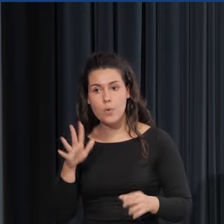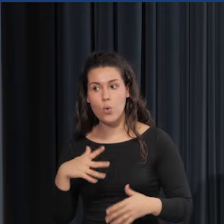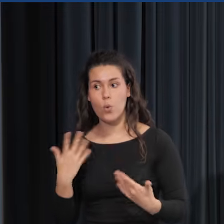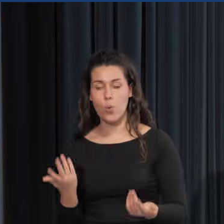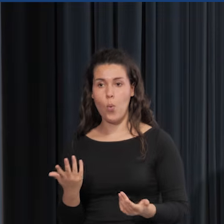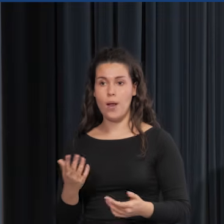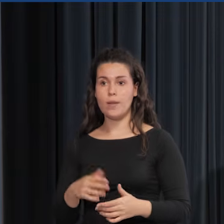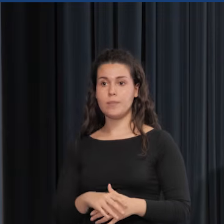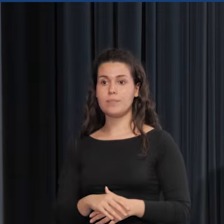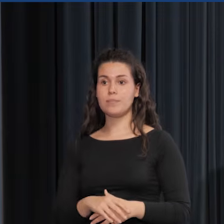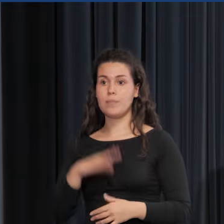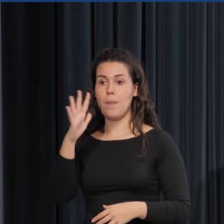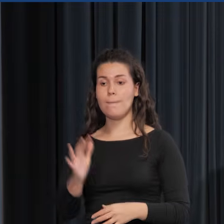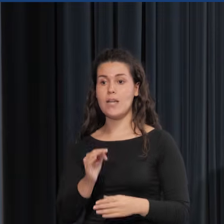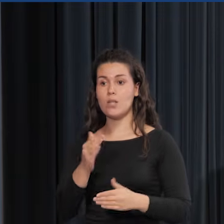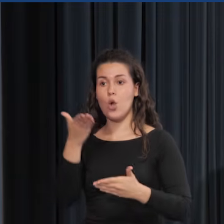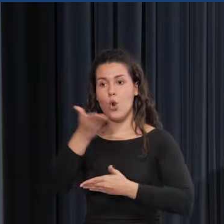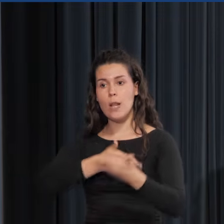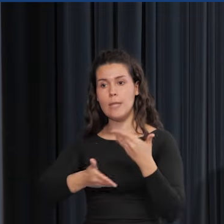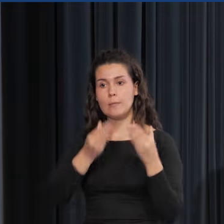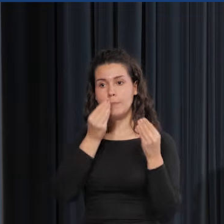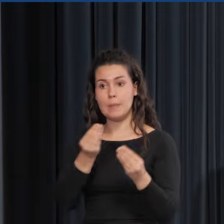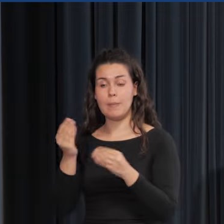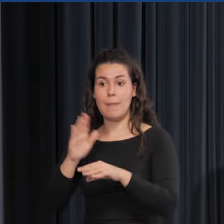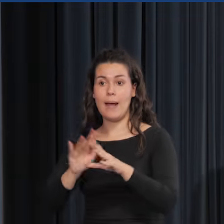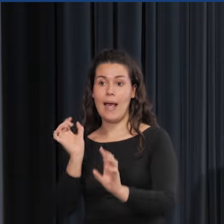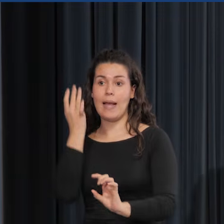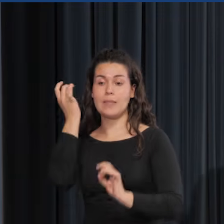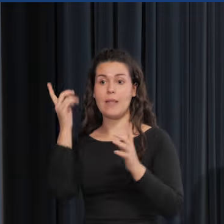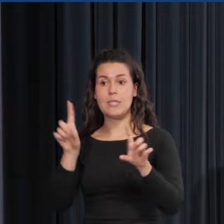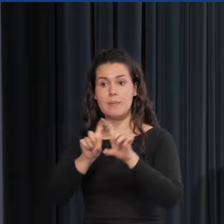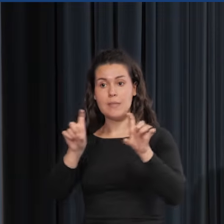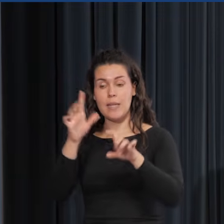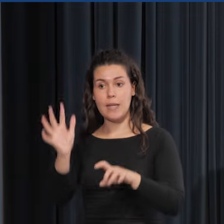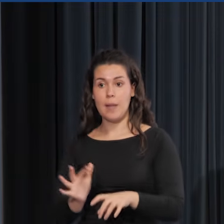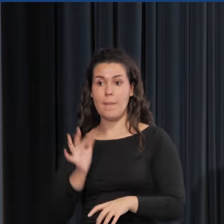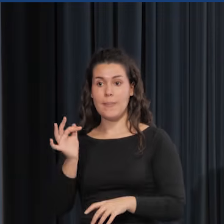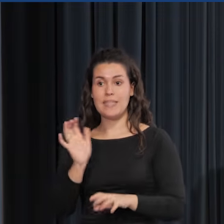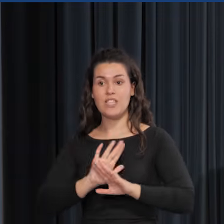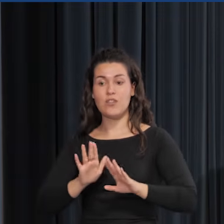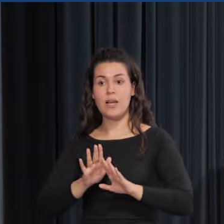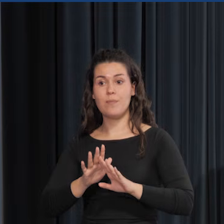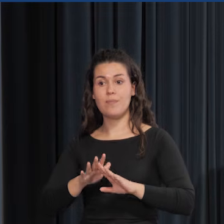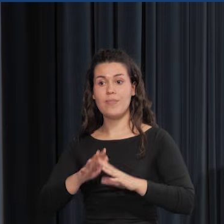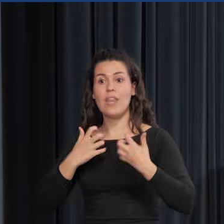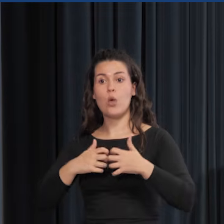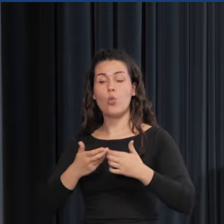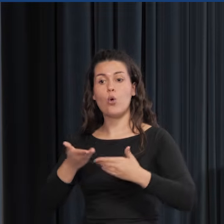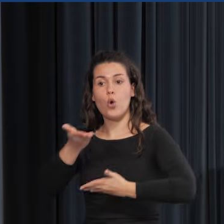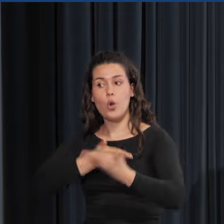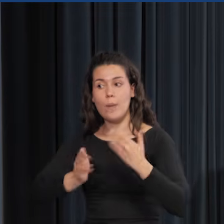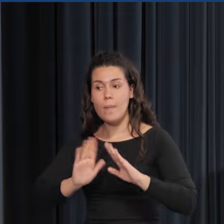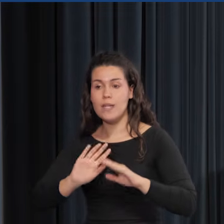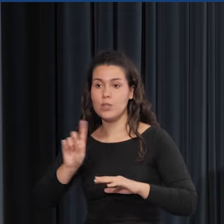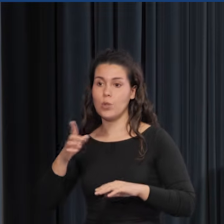llevar a cabo una adecuada coordinación de actividades empresariales, coordinar no solamente la ejecución, sino también en las actividades posteriores,